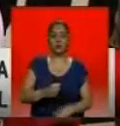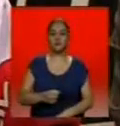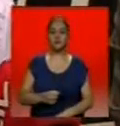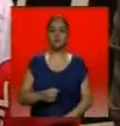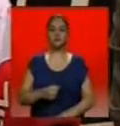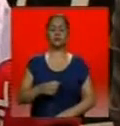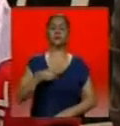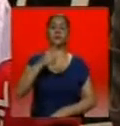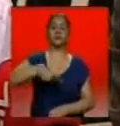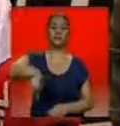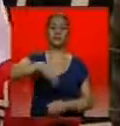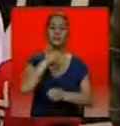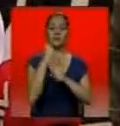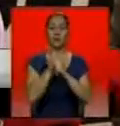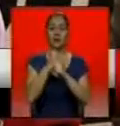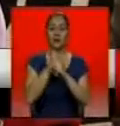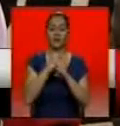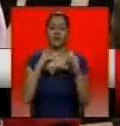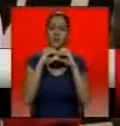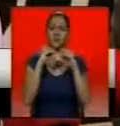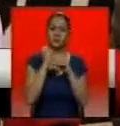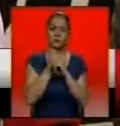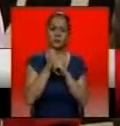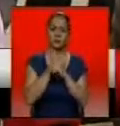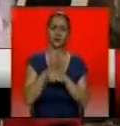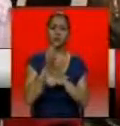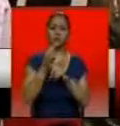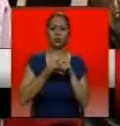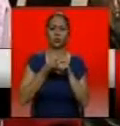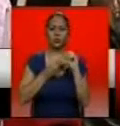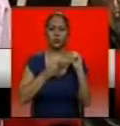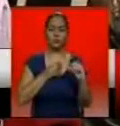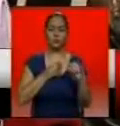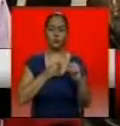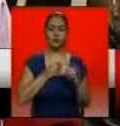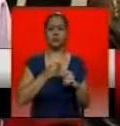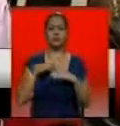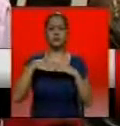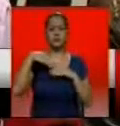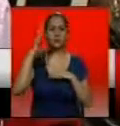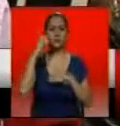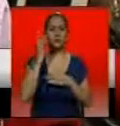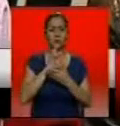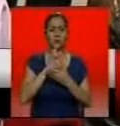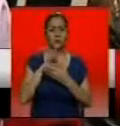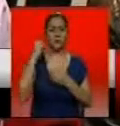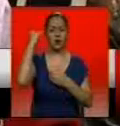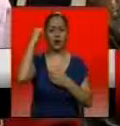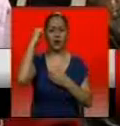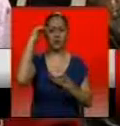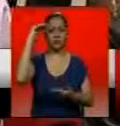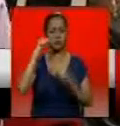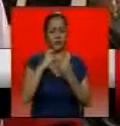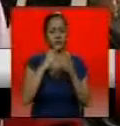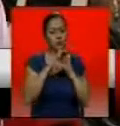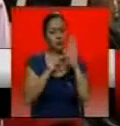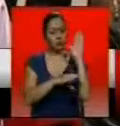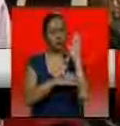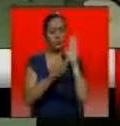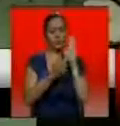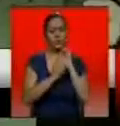que los trabajadores trabajen más por el mismo salario. Lo que están haciendo es eliminando derechos consagrados de los y